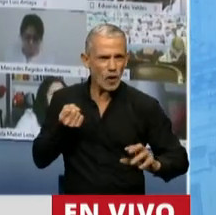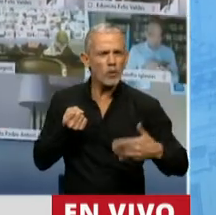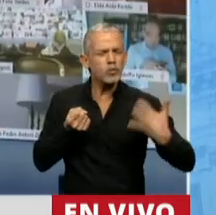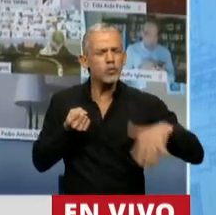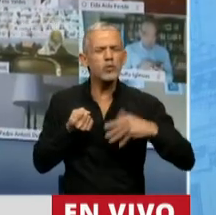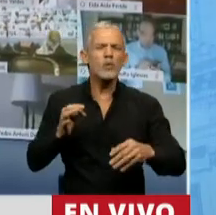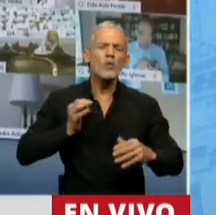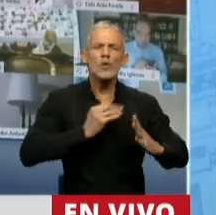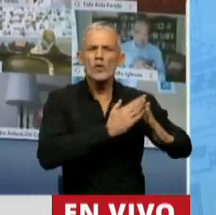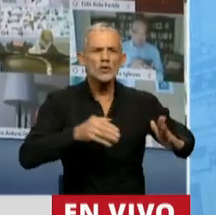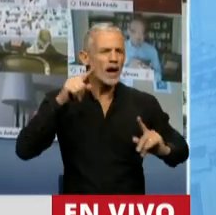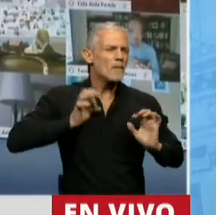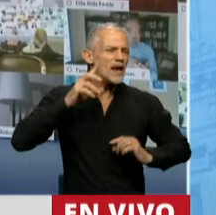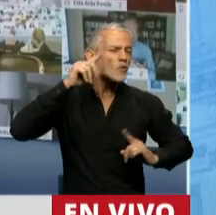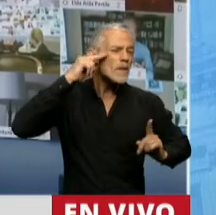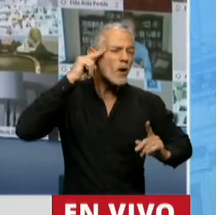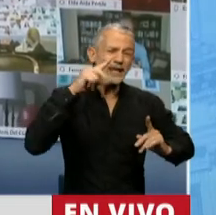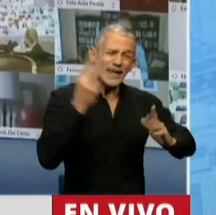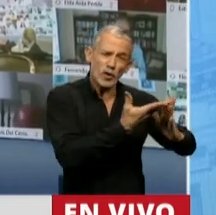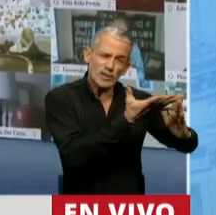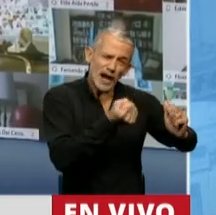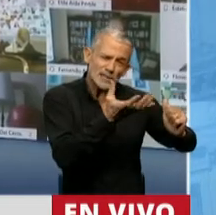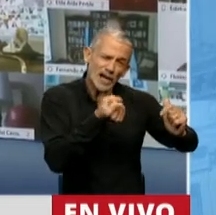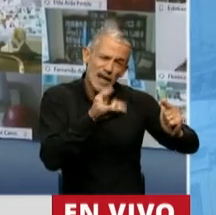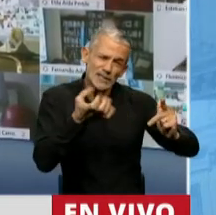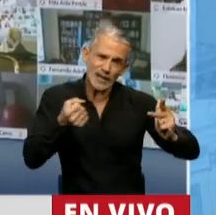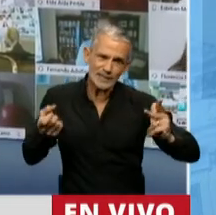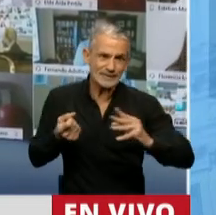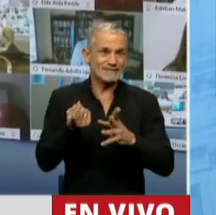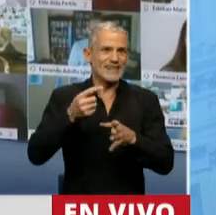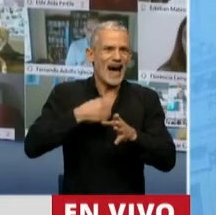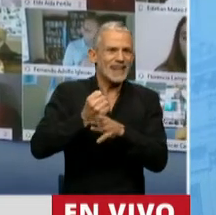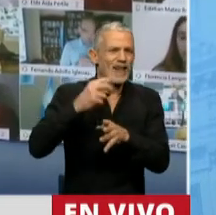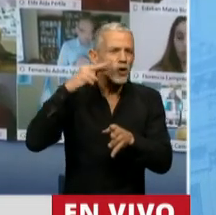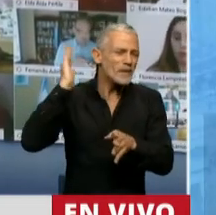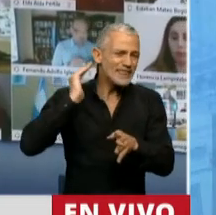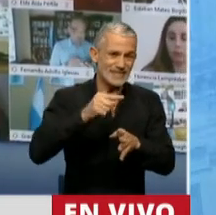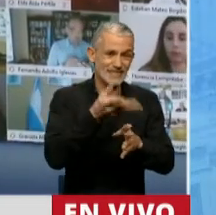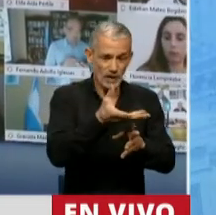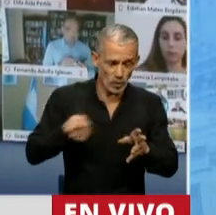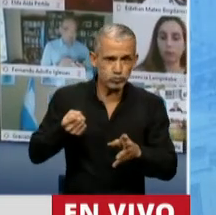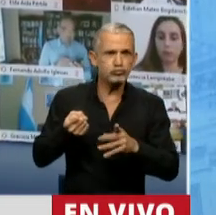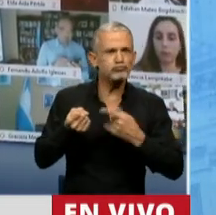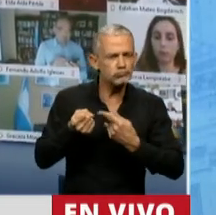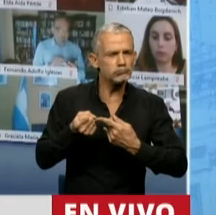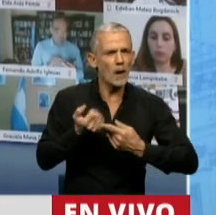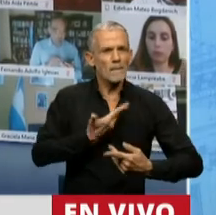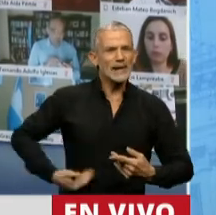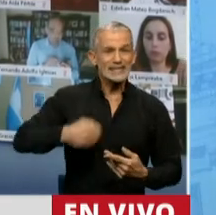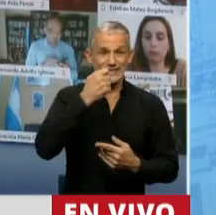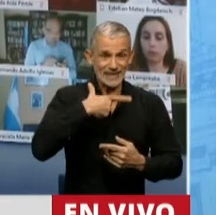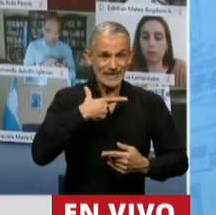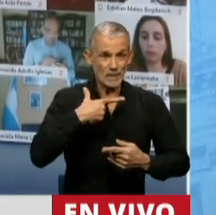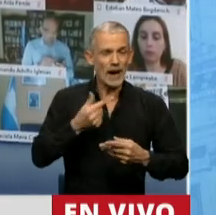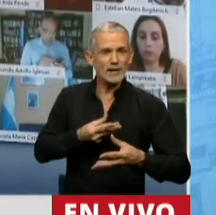durante tantos años, desde el año 92, fíjense, recién en el 2016, gracias a la gestión del presidente